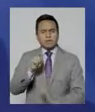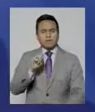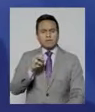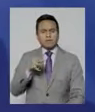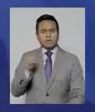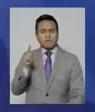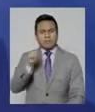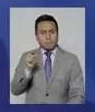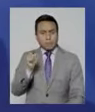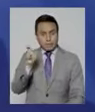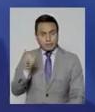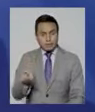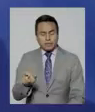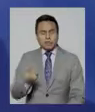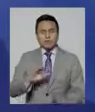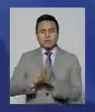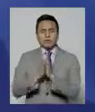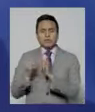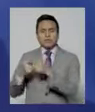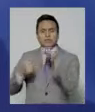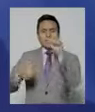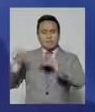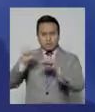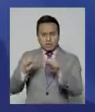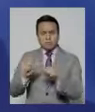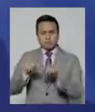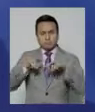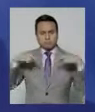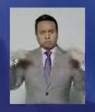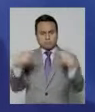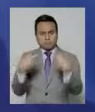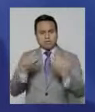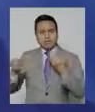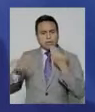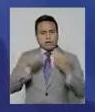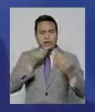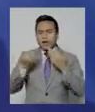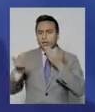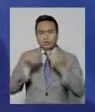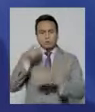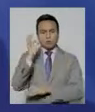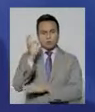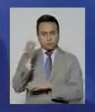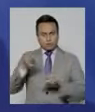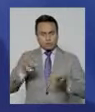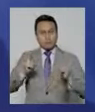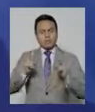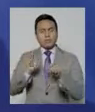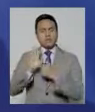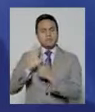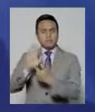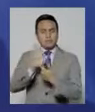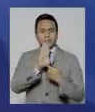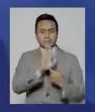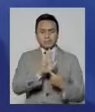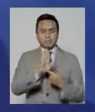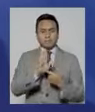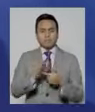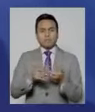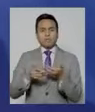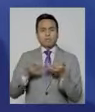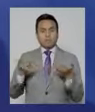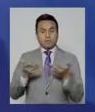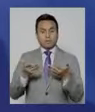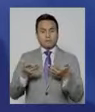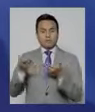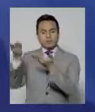a todas las sociedades científicas. Todas van a tener cabida en estos diálogos y en estas reuniones y presentaciones. Por lo tanto,